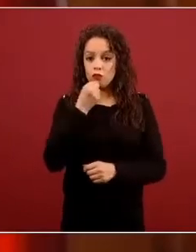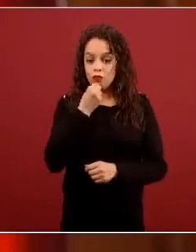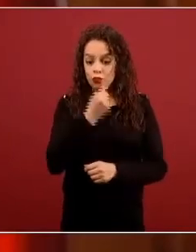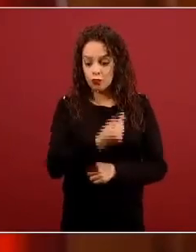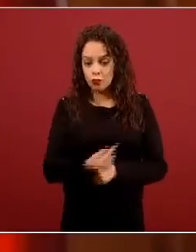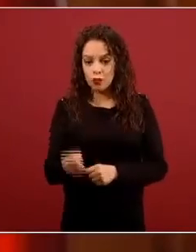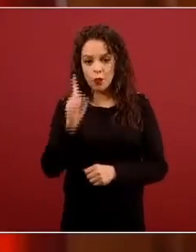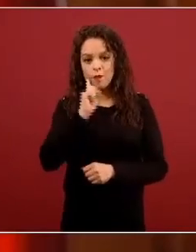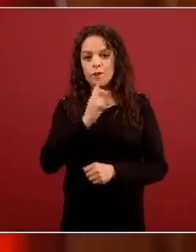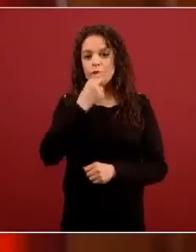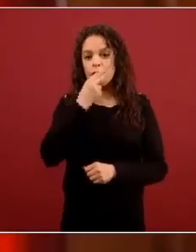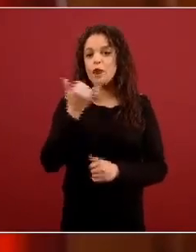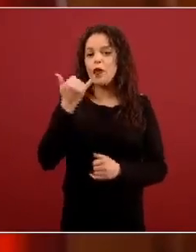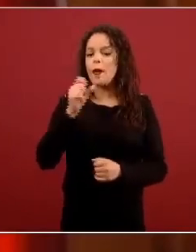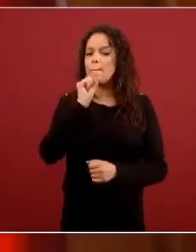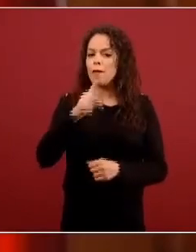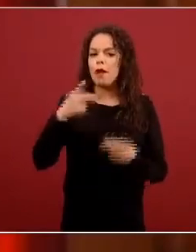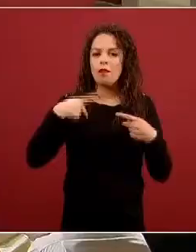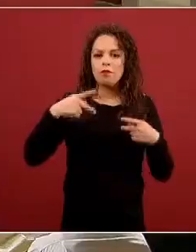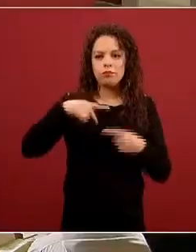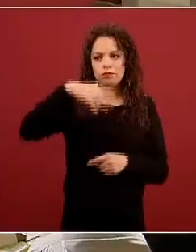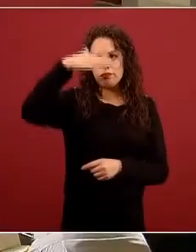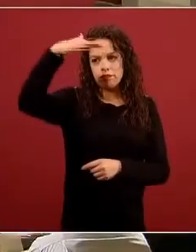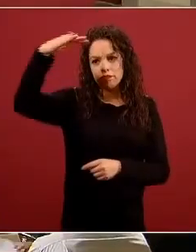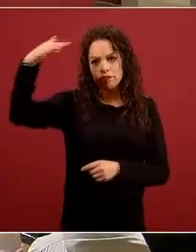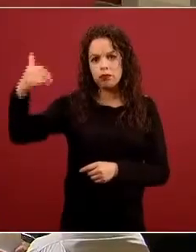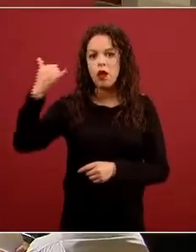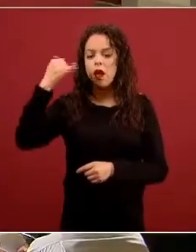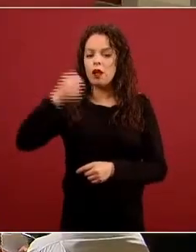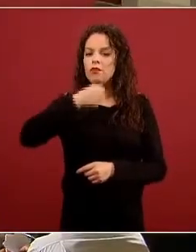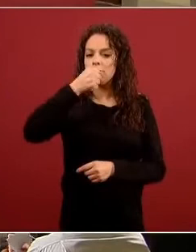personas adultas y adultas mayores.